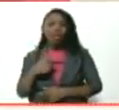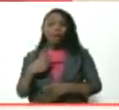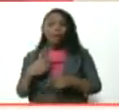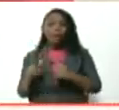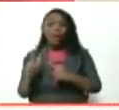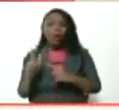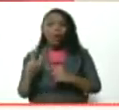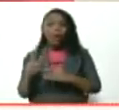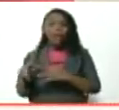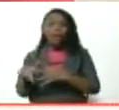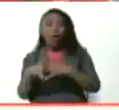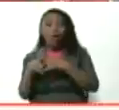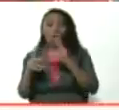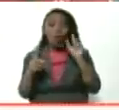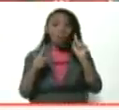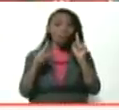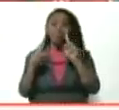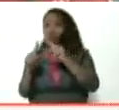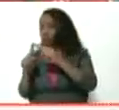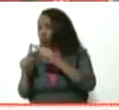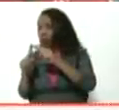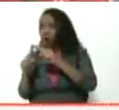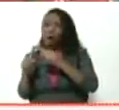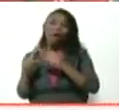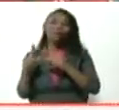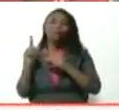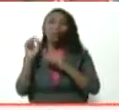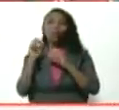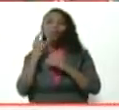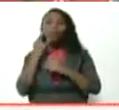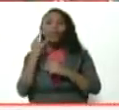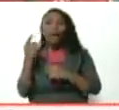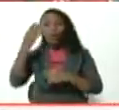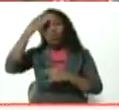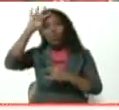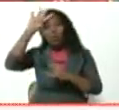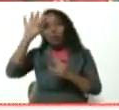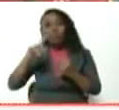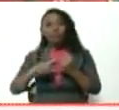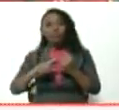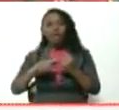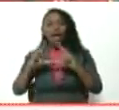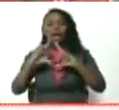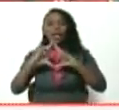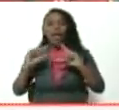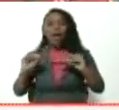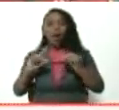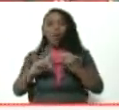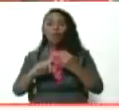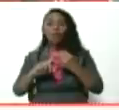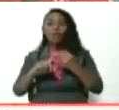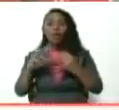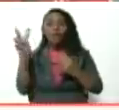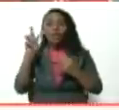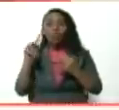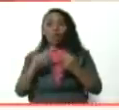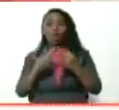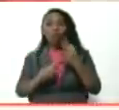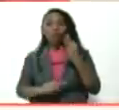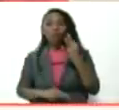enfoca sus baterías ahora en este momento sobre tres países. Cuba, Nicaragua y Venezuela.